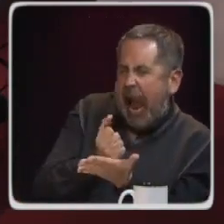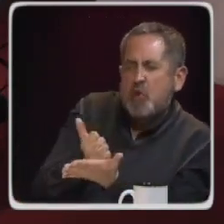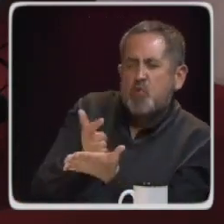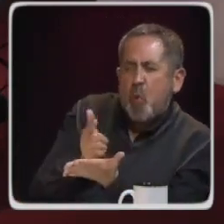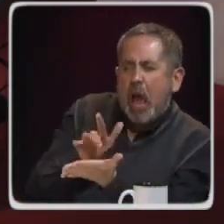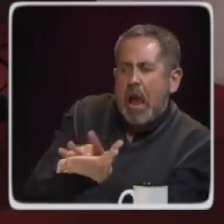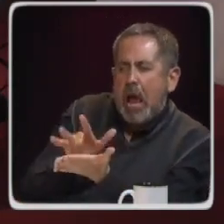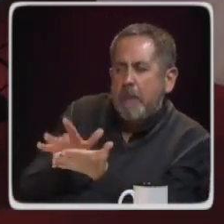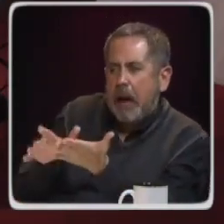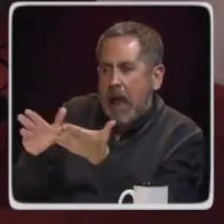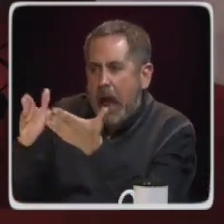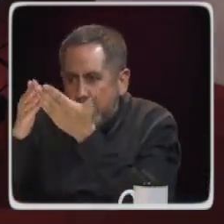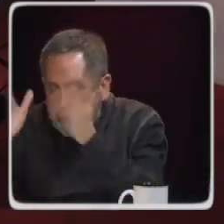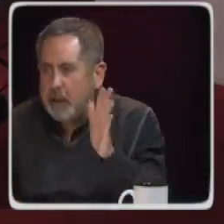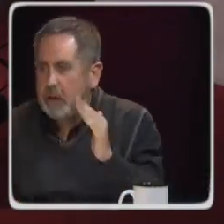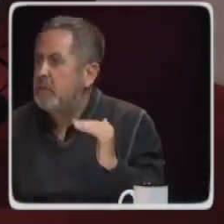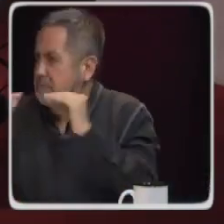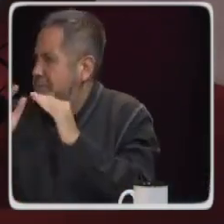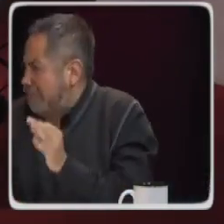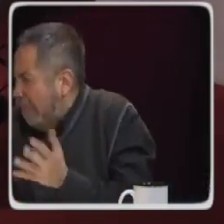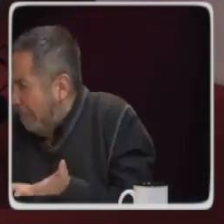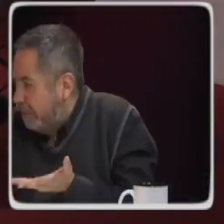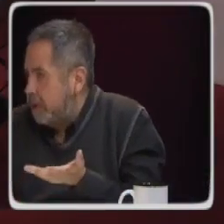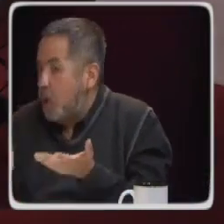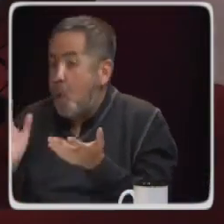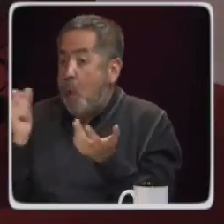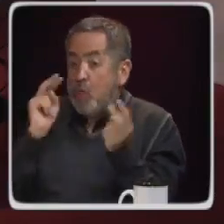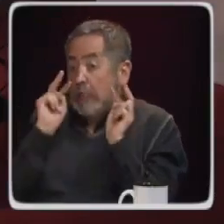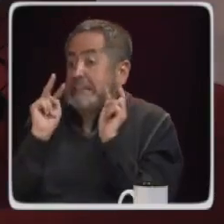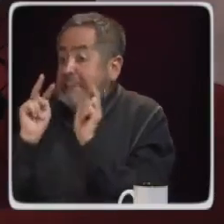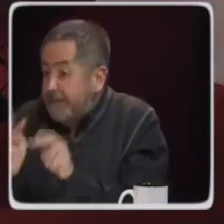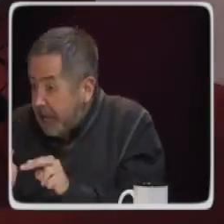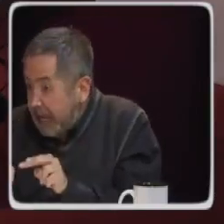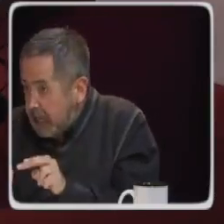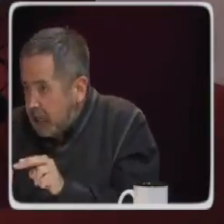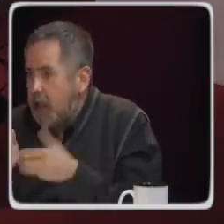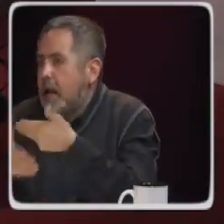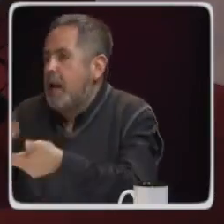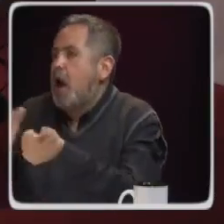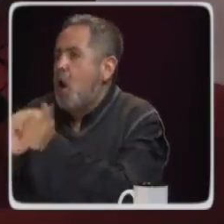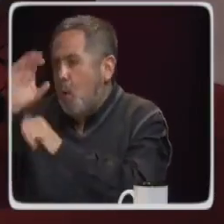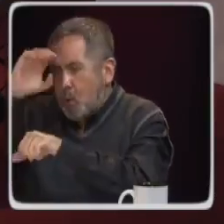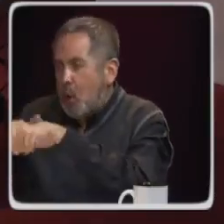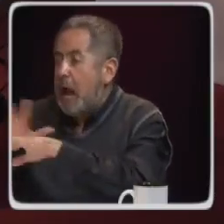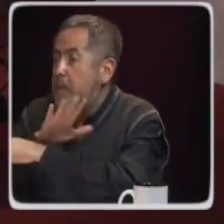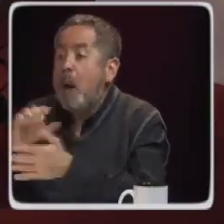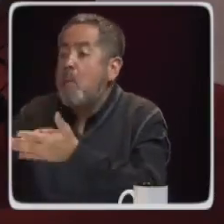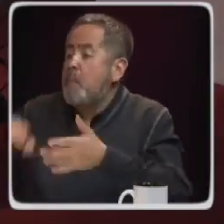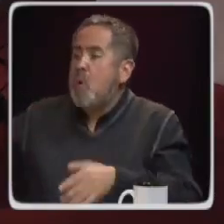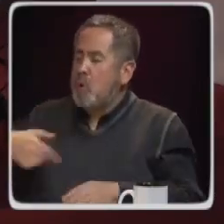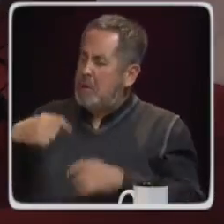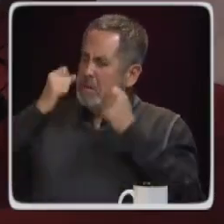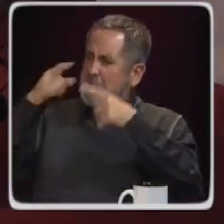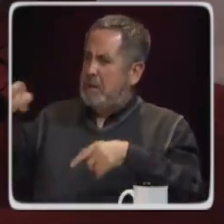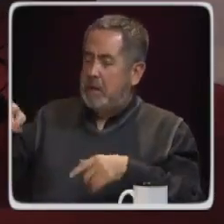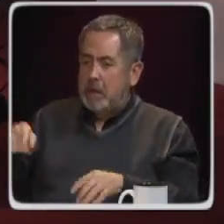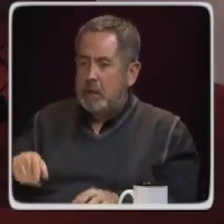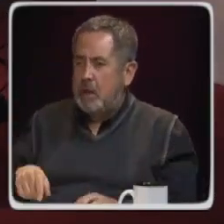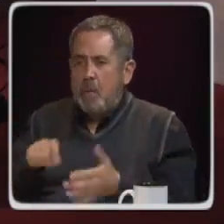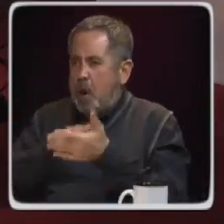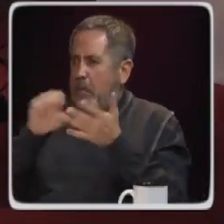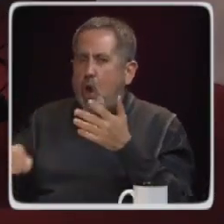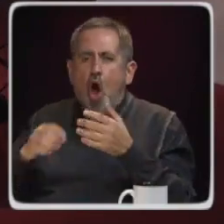estados, que hay políticas o iniciativas, como algunas que nos decía, ha empujado la SEP, pero que hay veces que